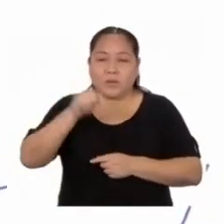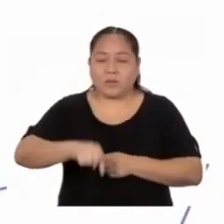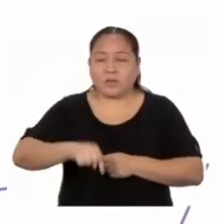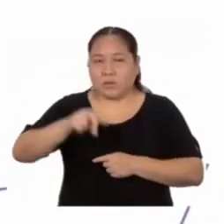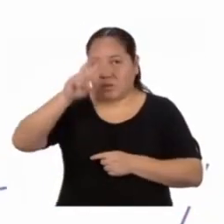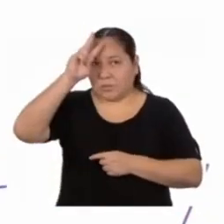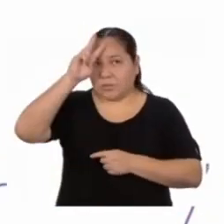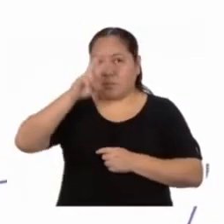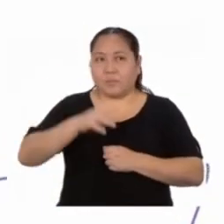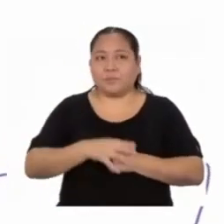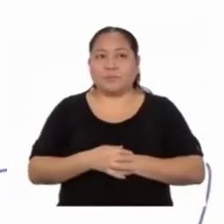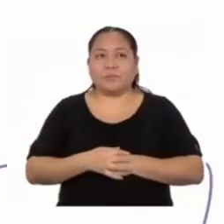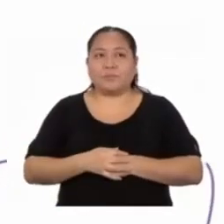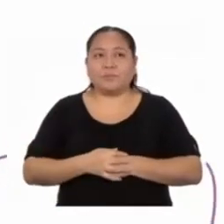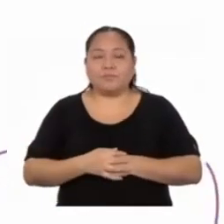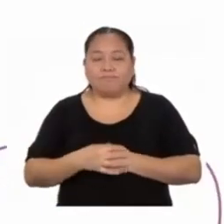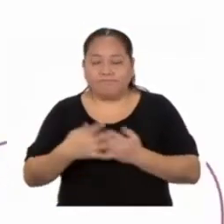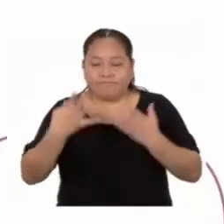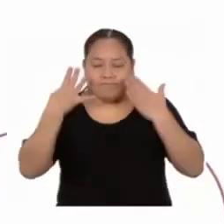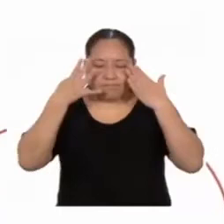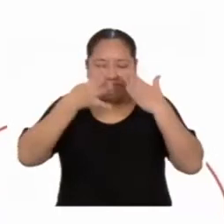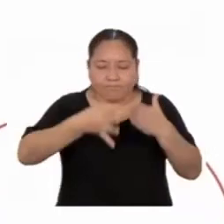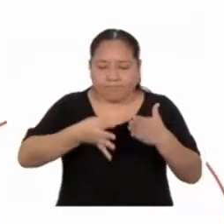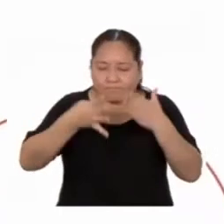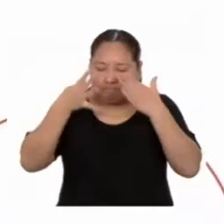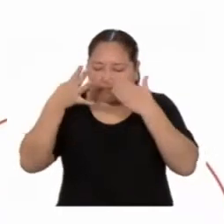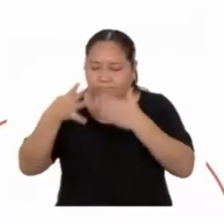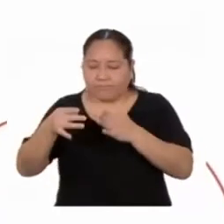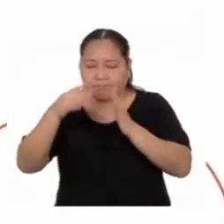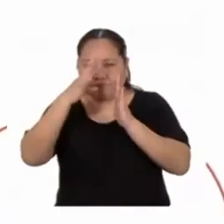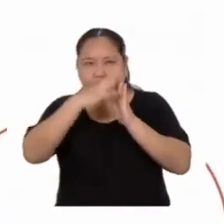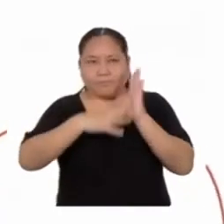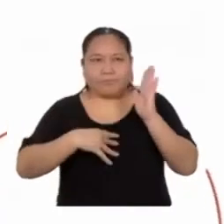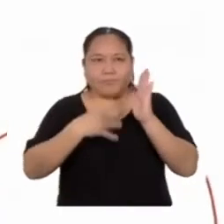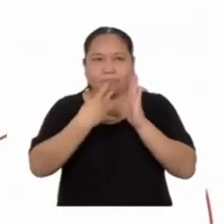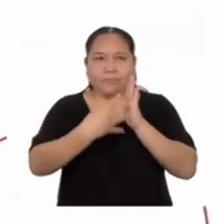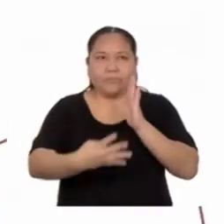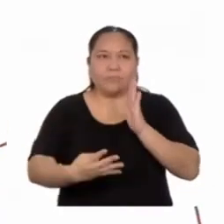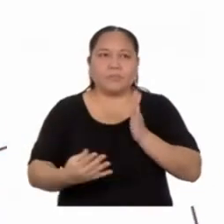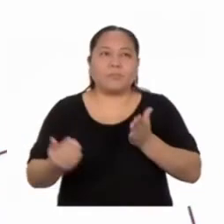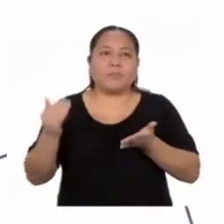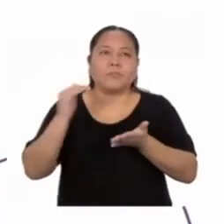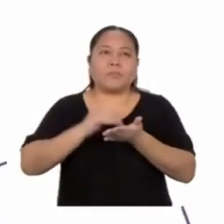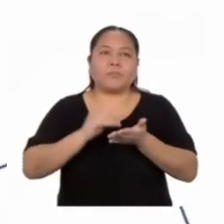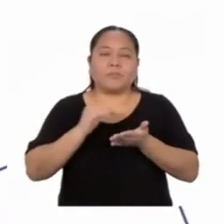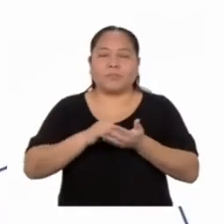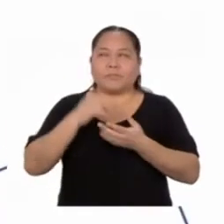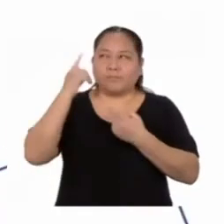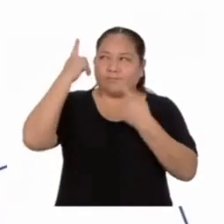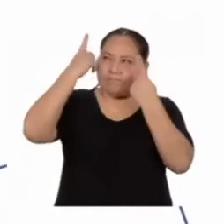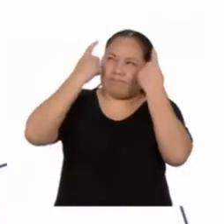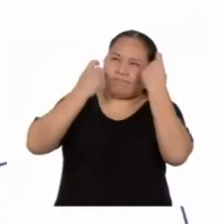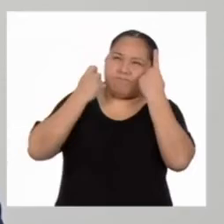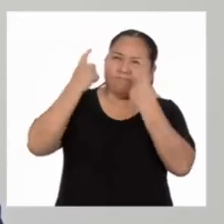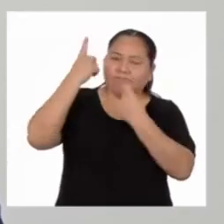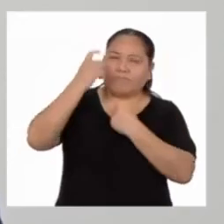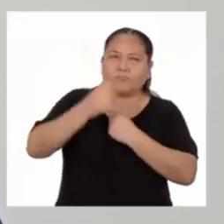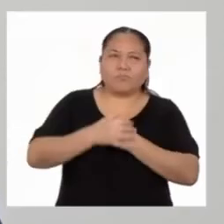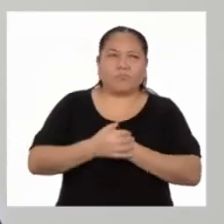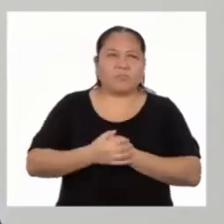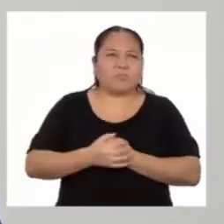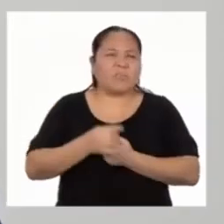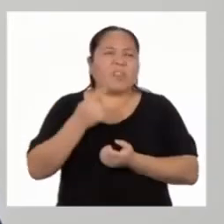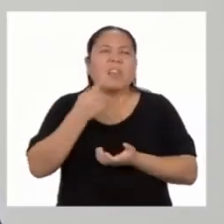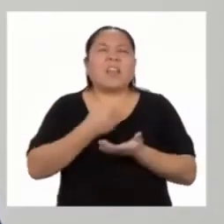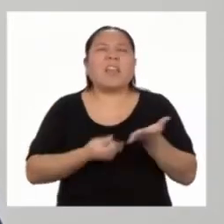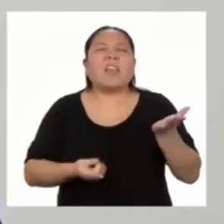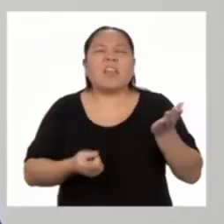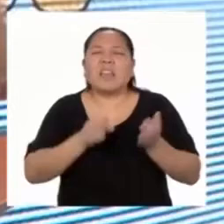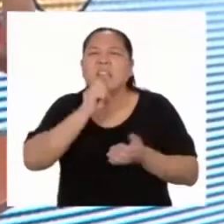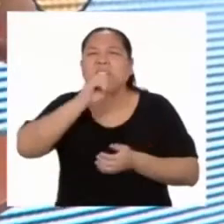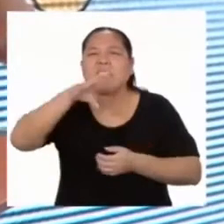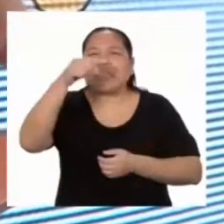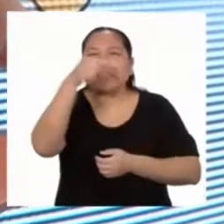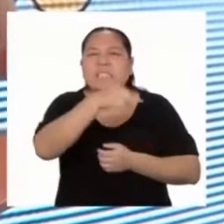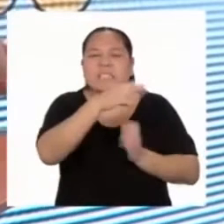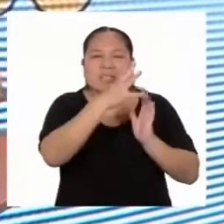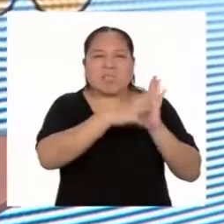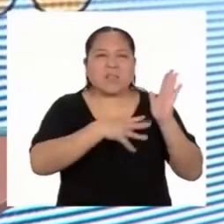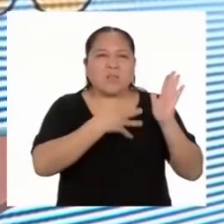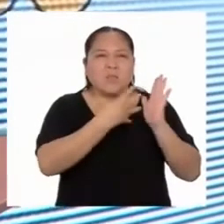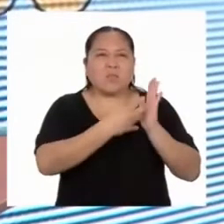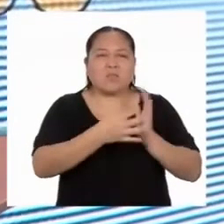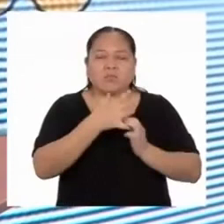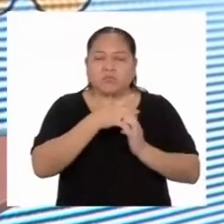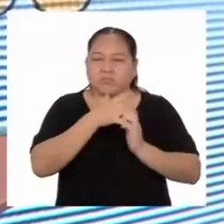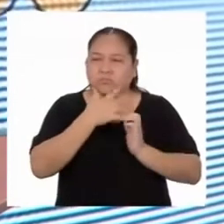Perú. Observemos bien el cuadro y volvámonos a preguntar ¿de qué trata este cuadro? A